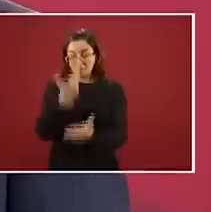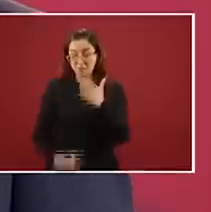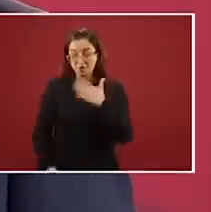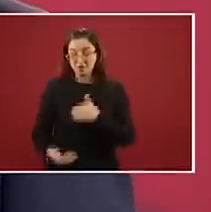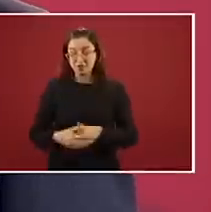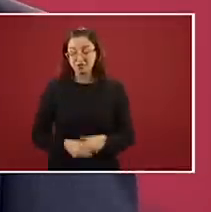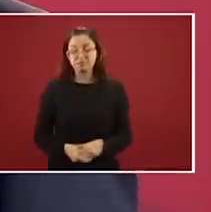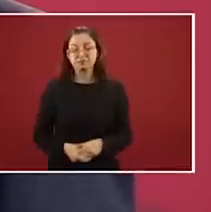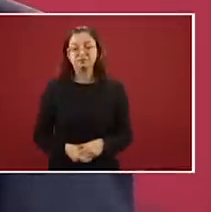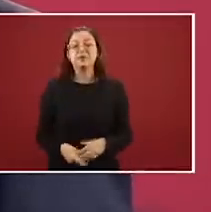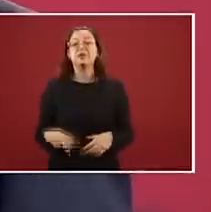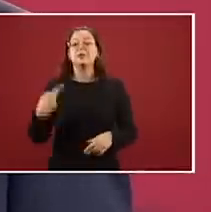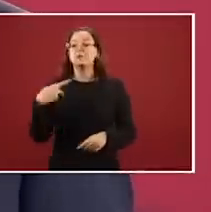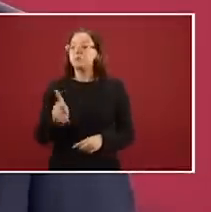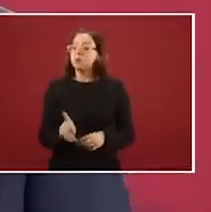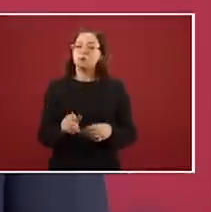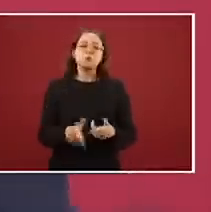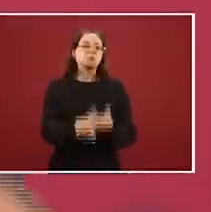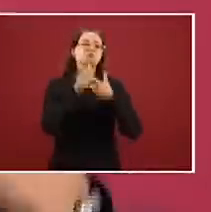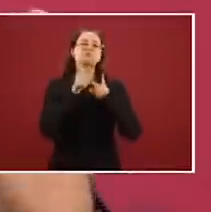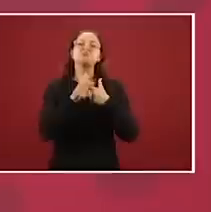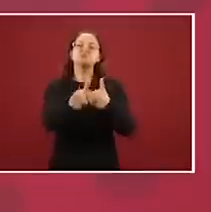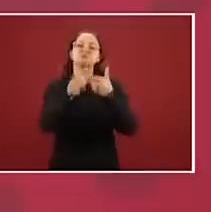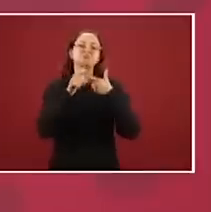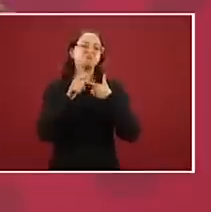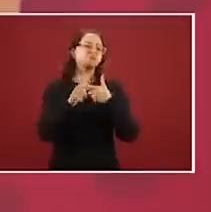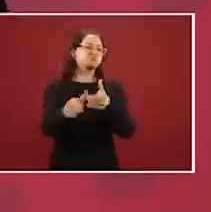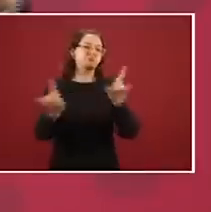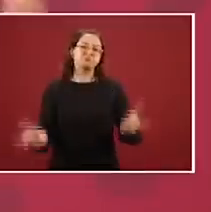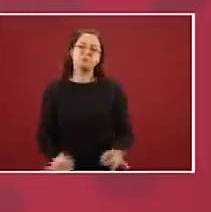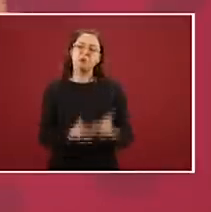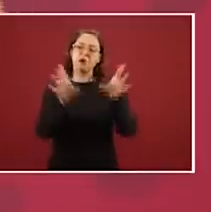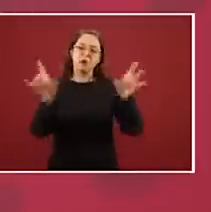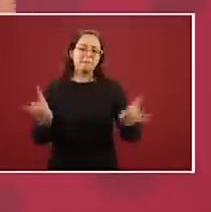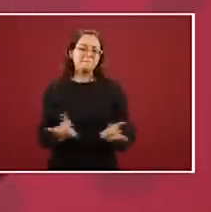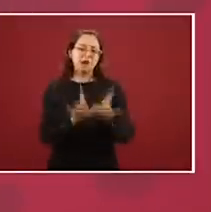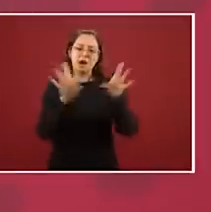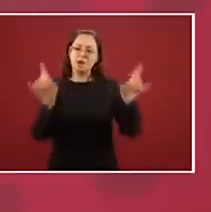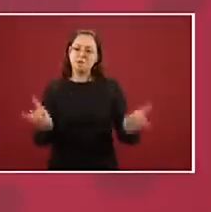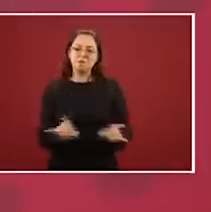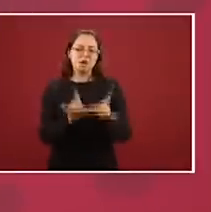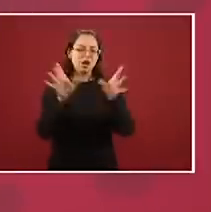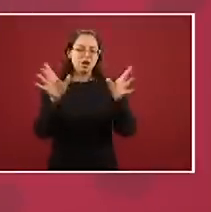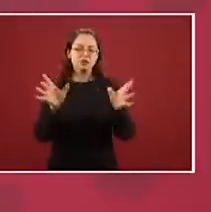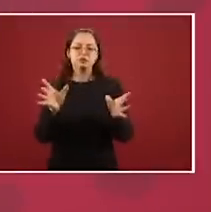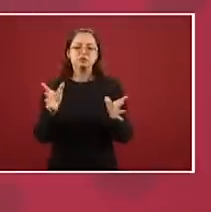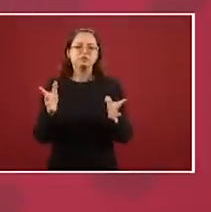Pero van a seguir dándose estos casos y van a seguir